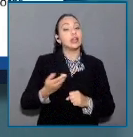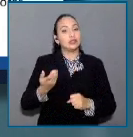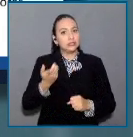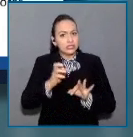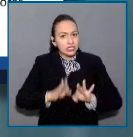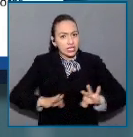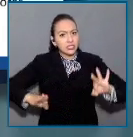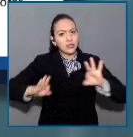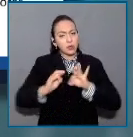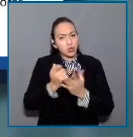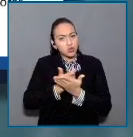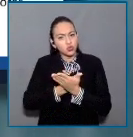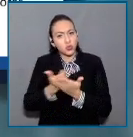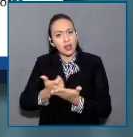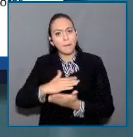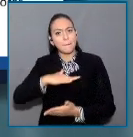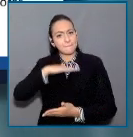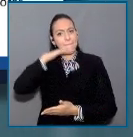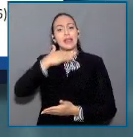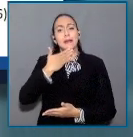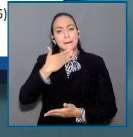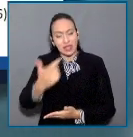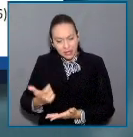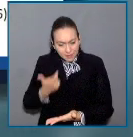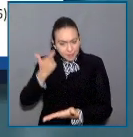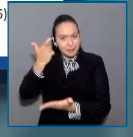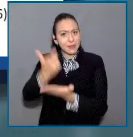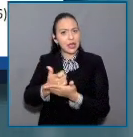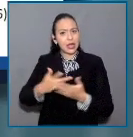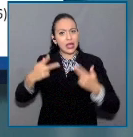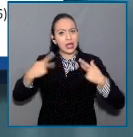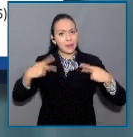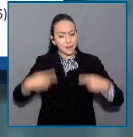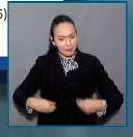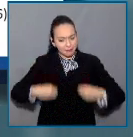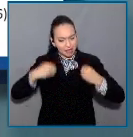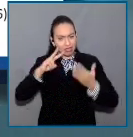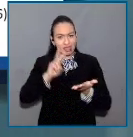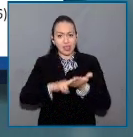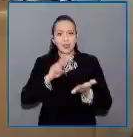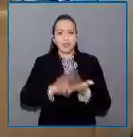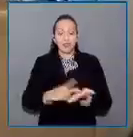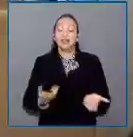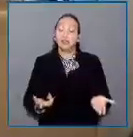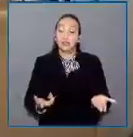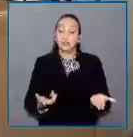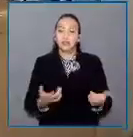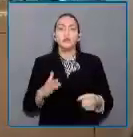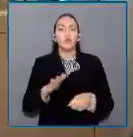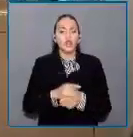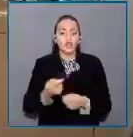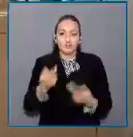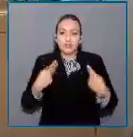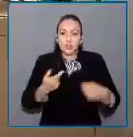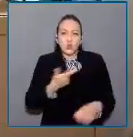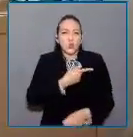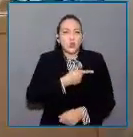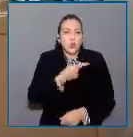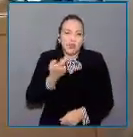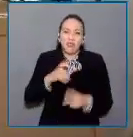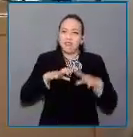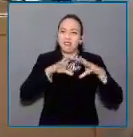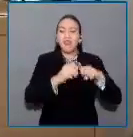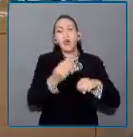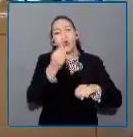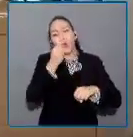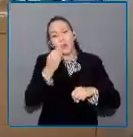México, elaborado por el Instituto Anker para Acción Ciudadana frente a la Pobreza. Detallaron que incluso entre quienes tienen